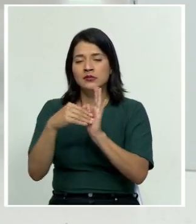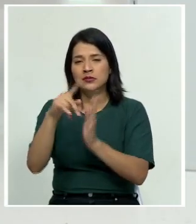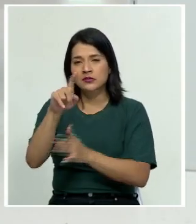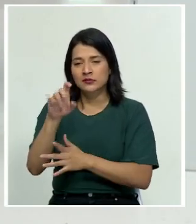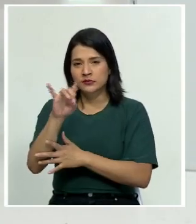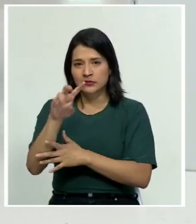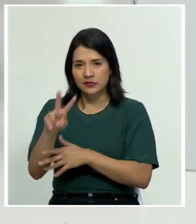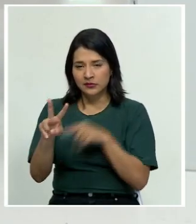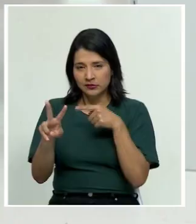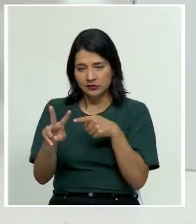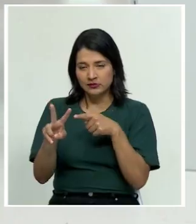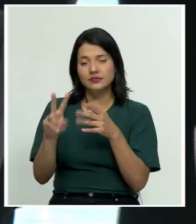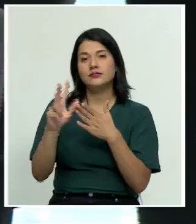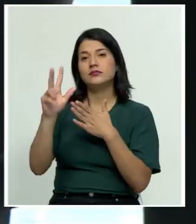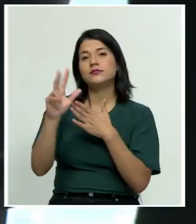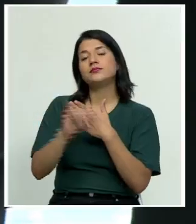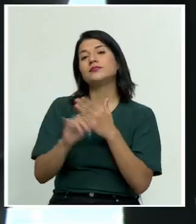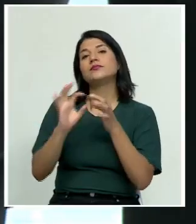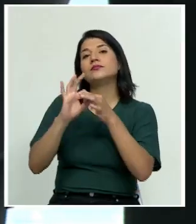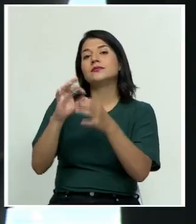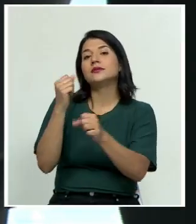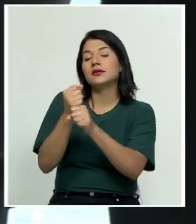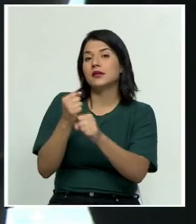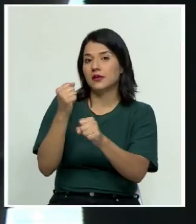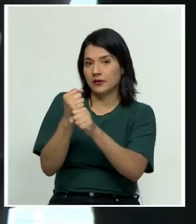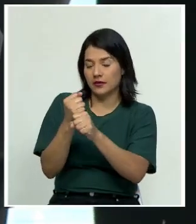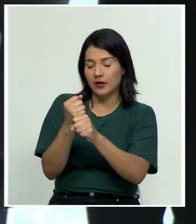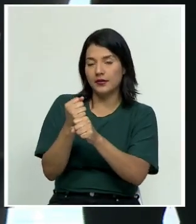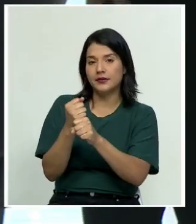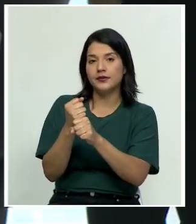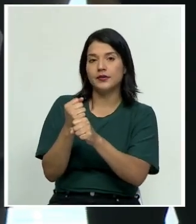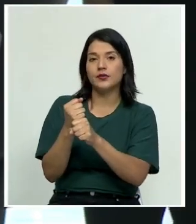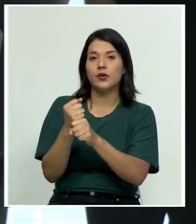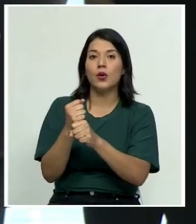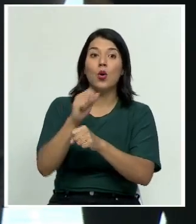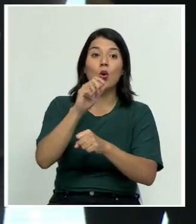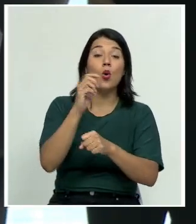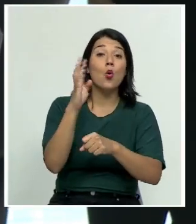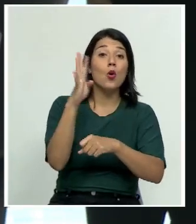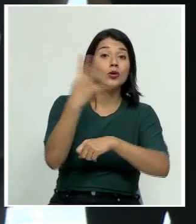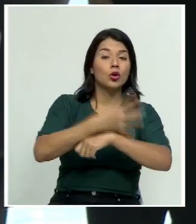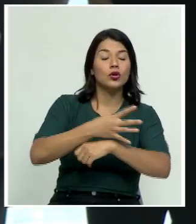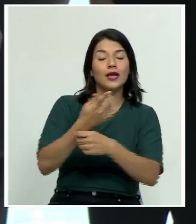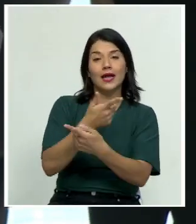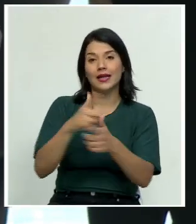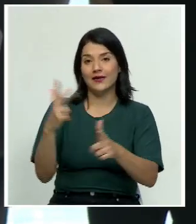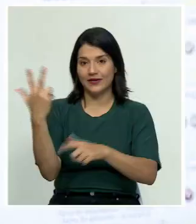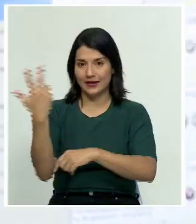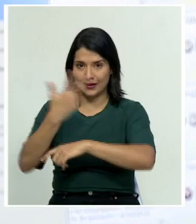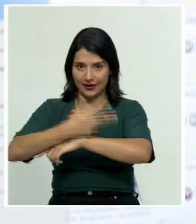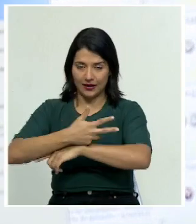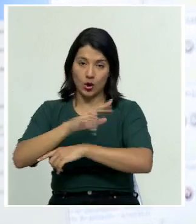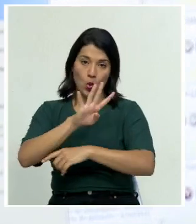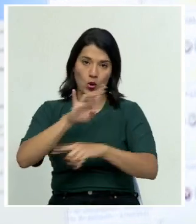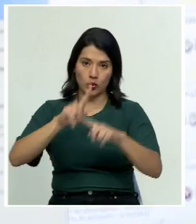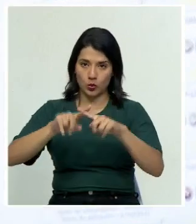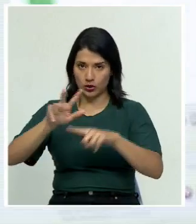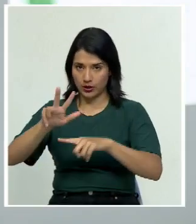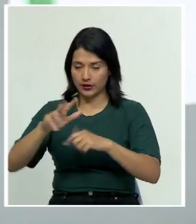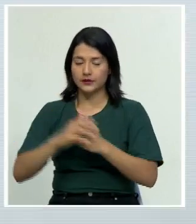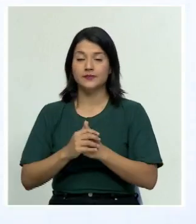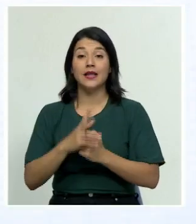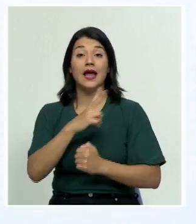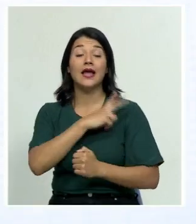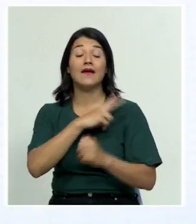21.182, que es el de jornadas laborales excepcionales, o conocido más popularmente como las jornadas 4x3. La jefa